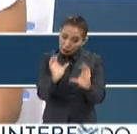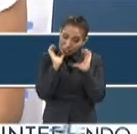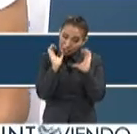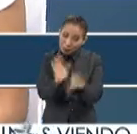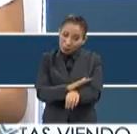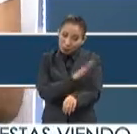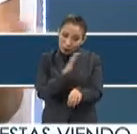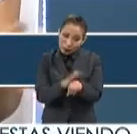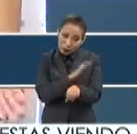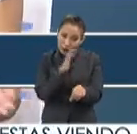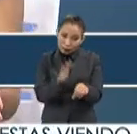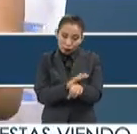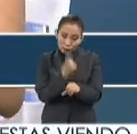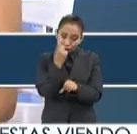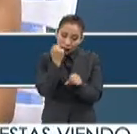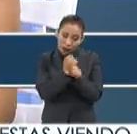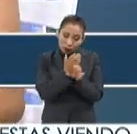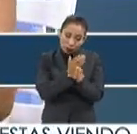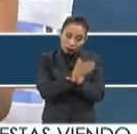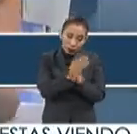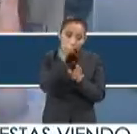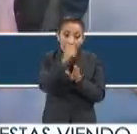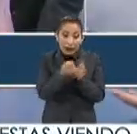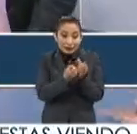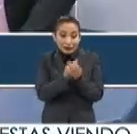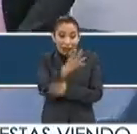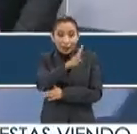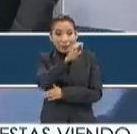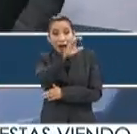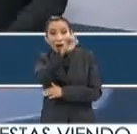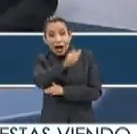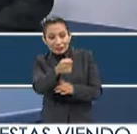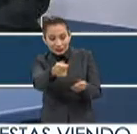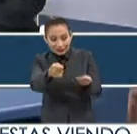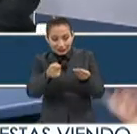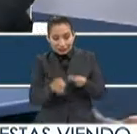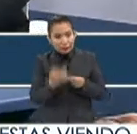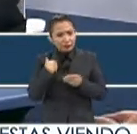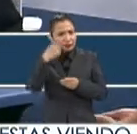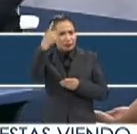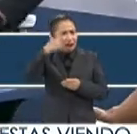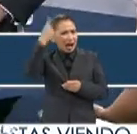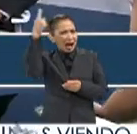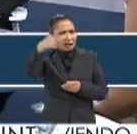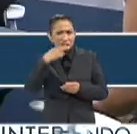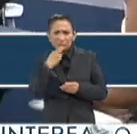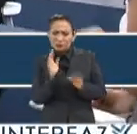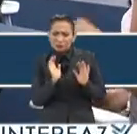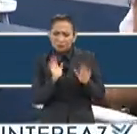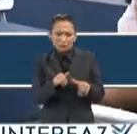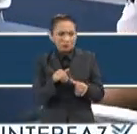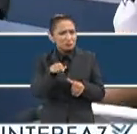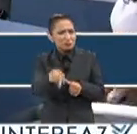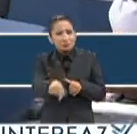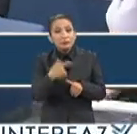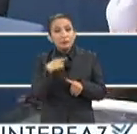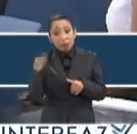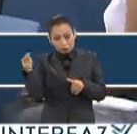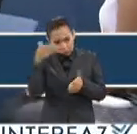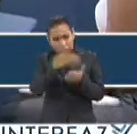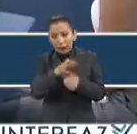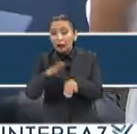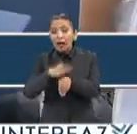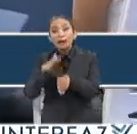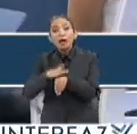su promedio desde exacto, el primer año para exacto, que en cuanto salgan este tipo de becas, que es muy fácil aplicar a ellas, ellos puedan porque tienen